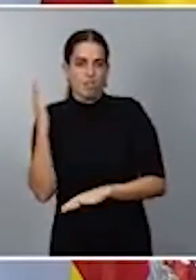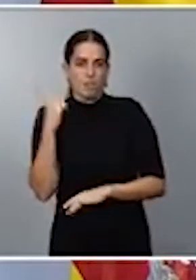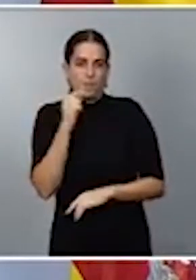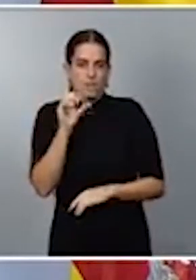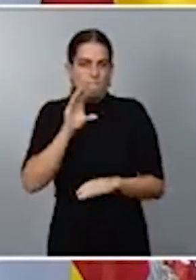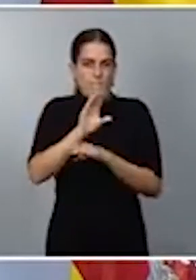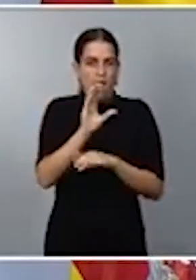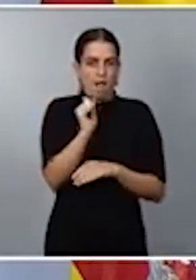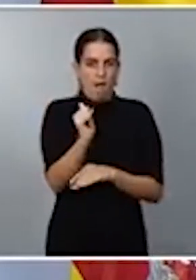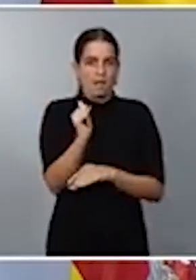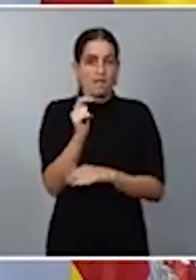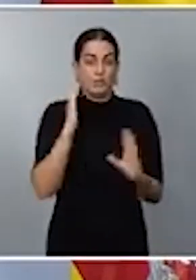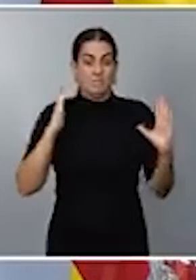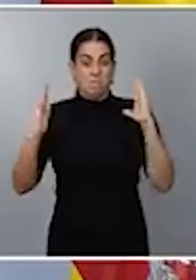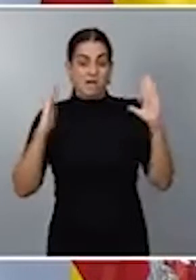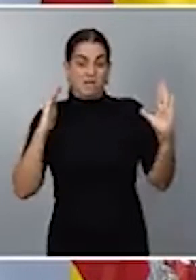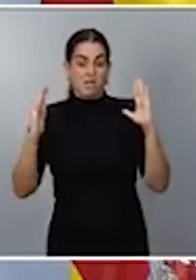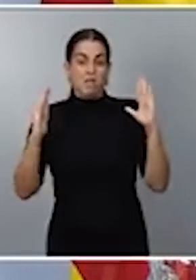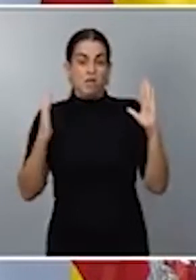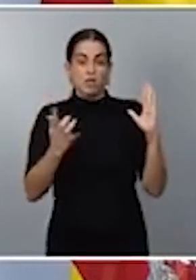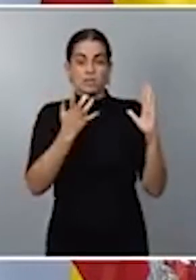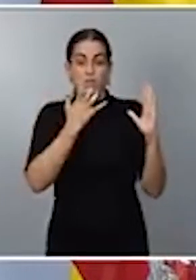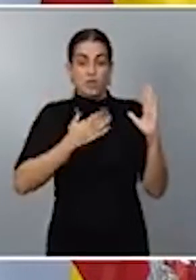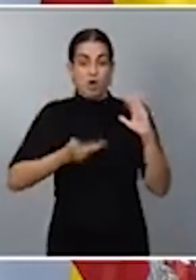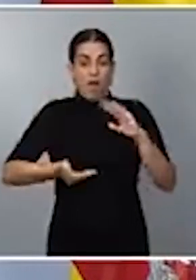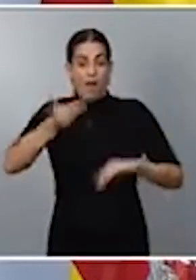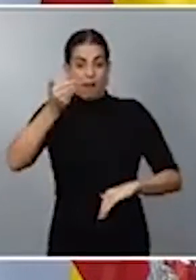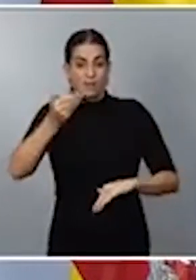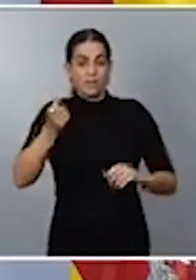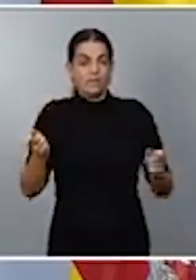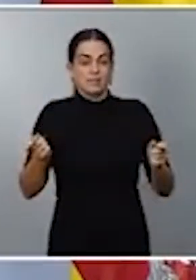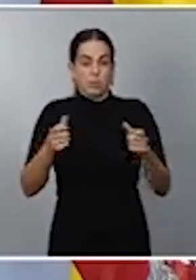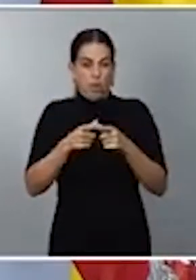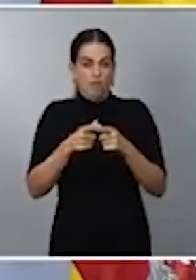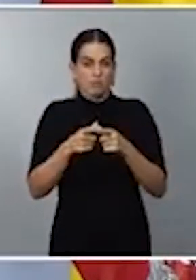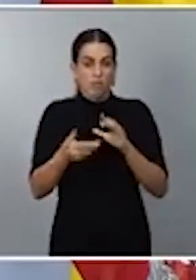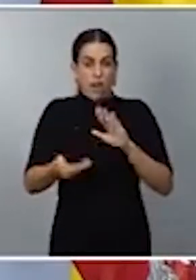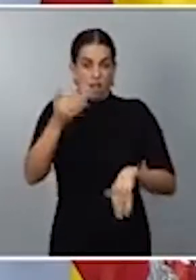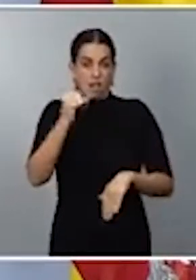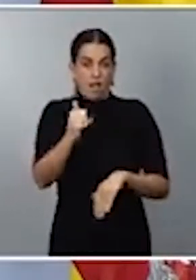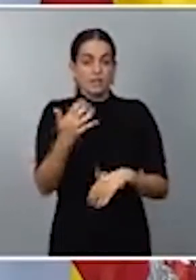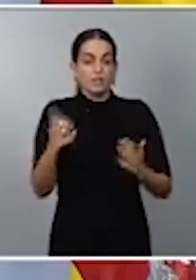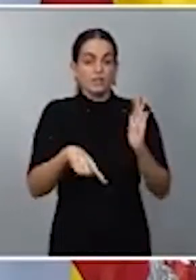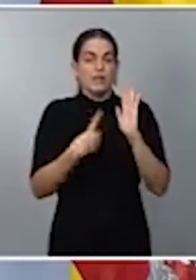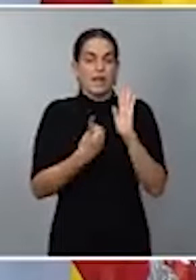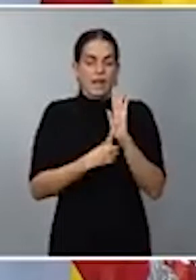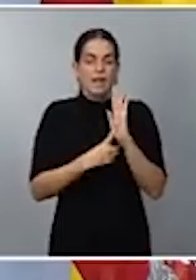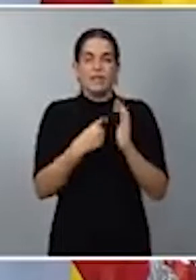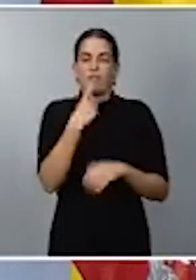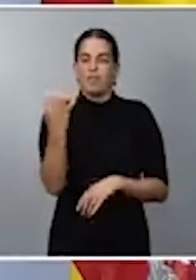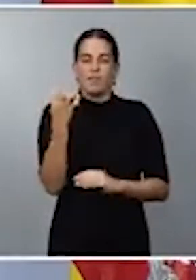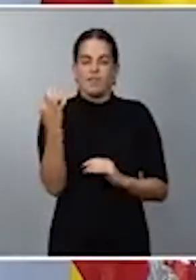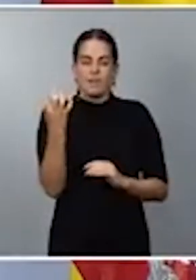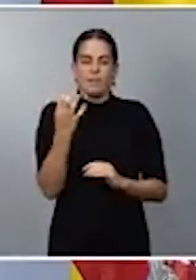y durante el periodo en donde están dadas de alta en la seguridad social por tanto la ley lo que va a abundar es